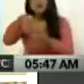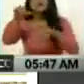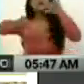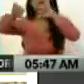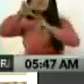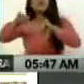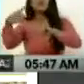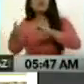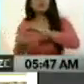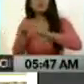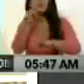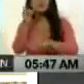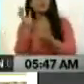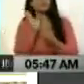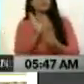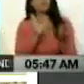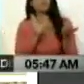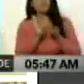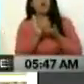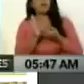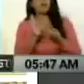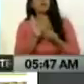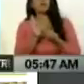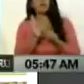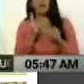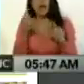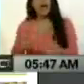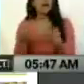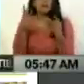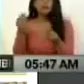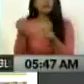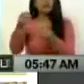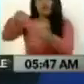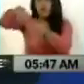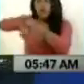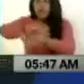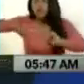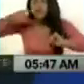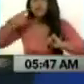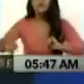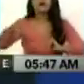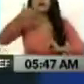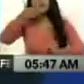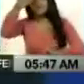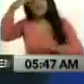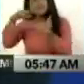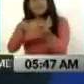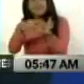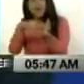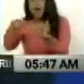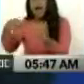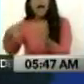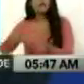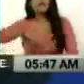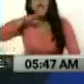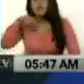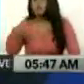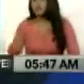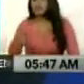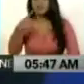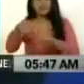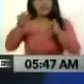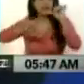todo lo que tiene que ver con los fragmentos de las diferentes minas y los hoyos en Alepo, y por supuesto los ataques que se están realizando por parte de